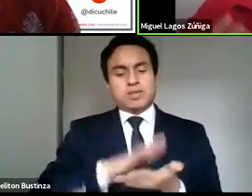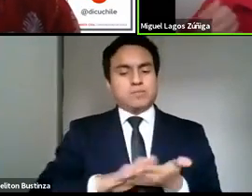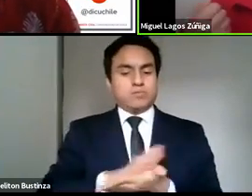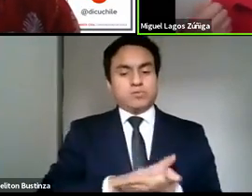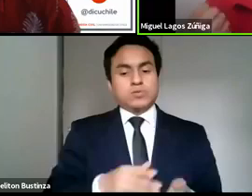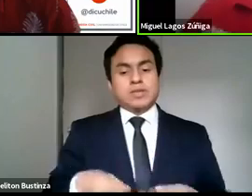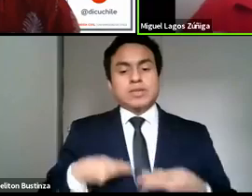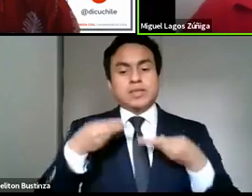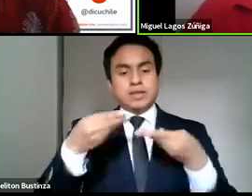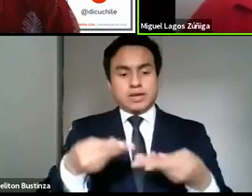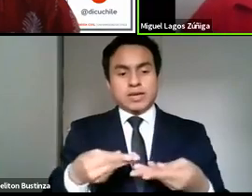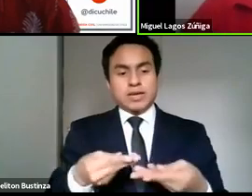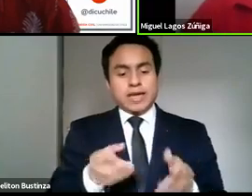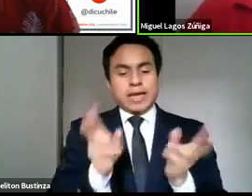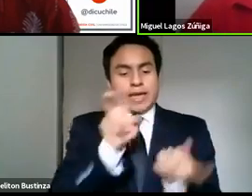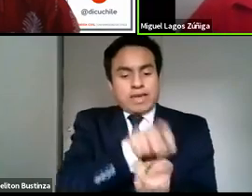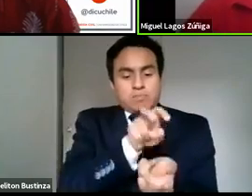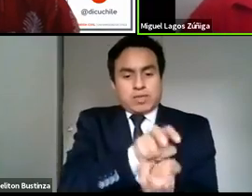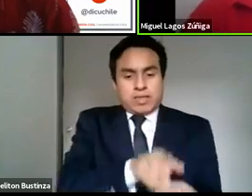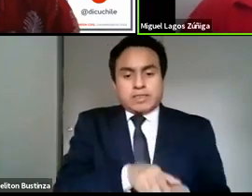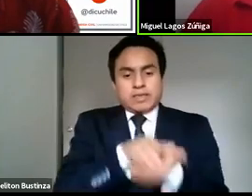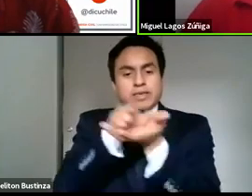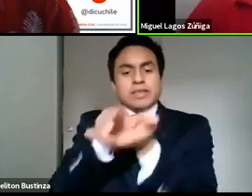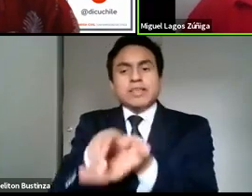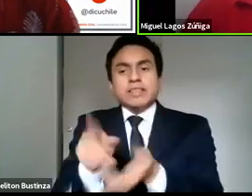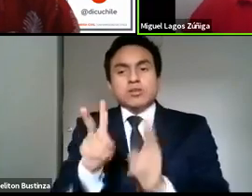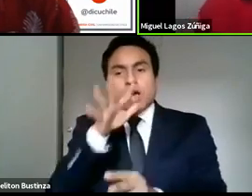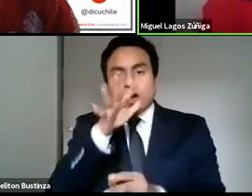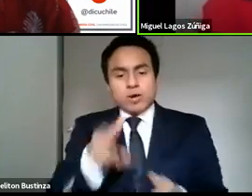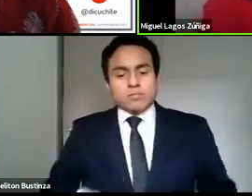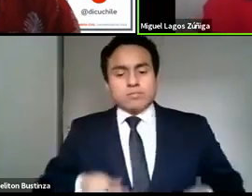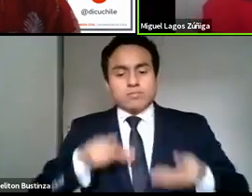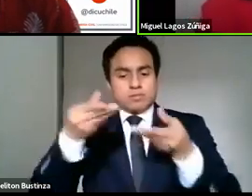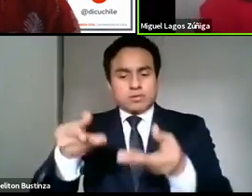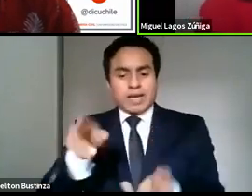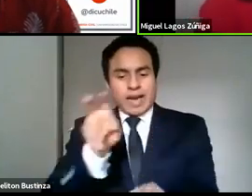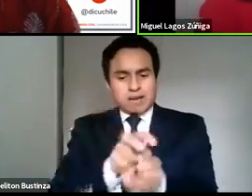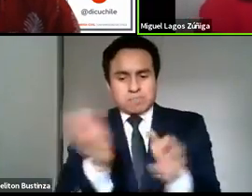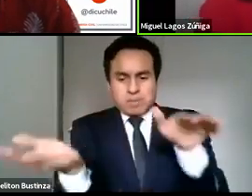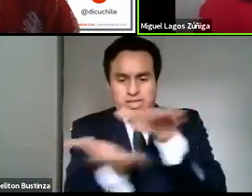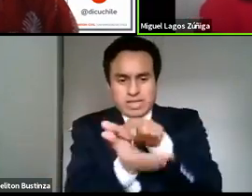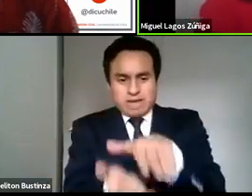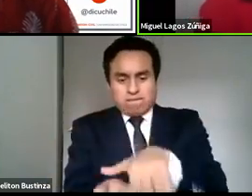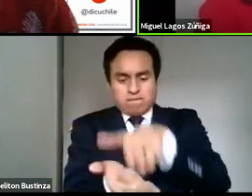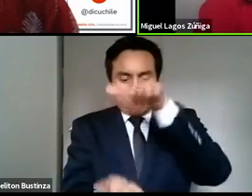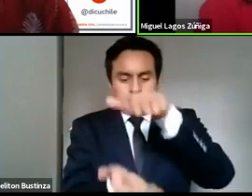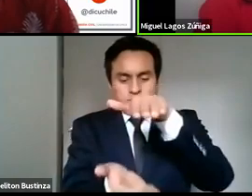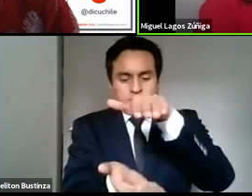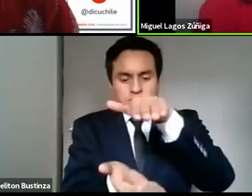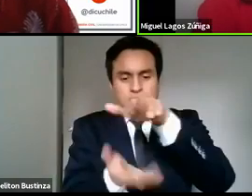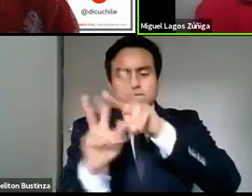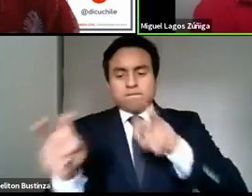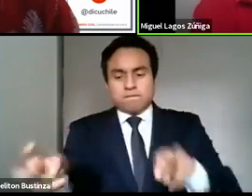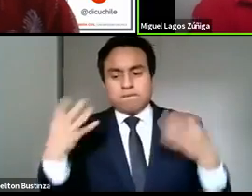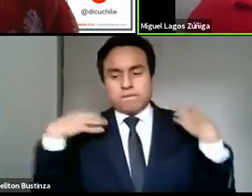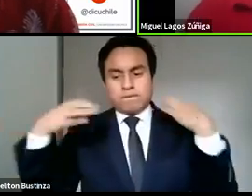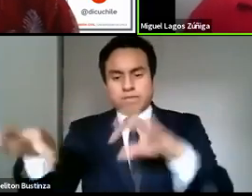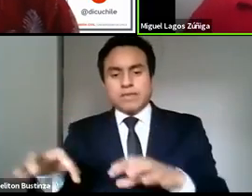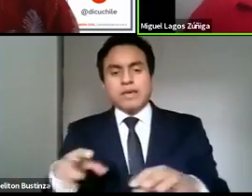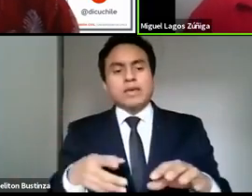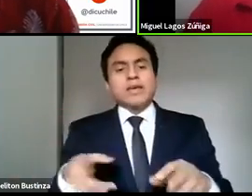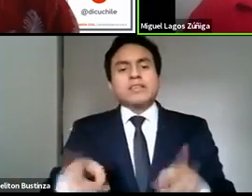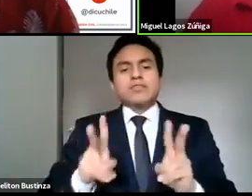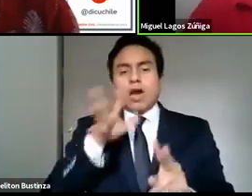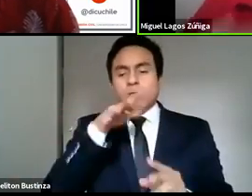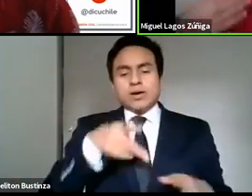le entrega un expediente con un derecho de agua en una carpeta de esta altura a un analista y le dice ya, ingrésame este derecho de